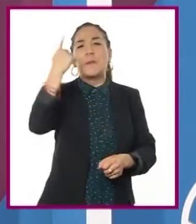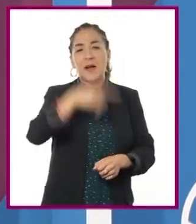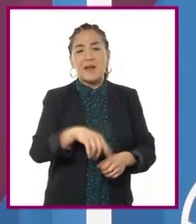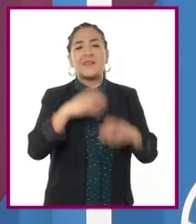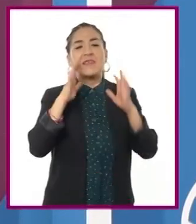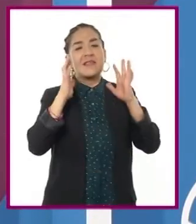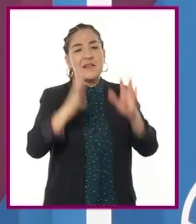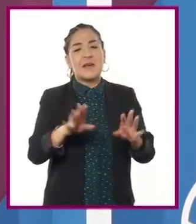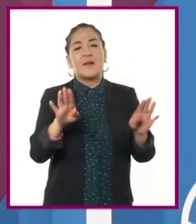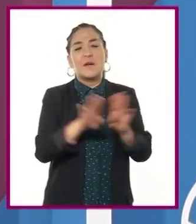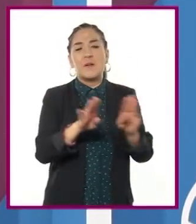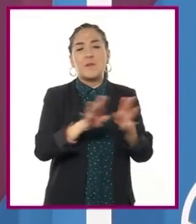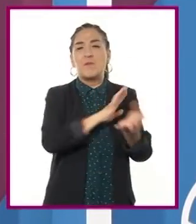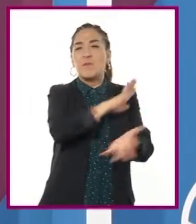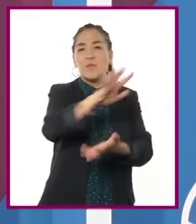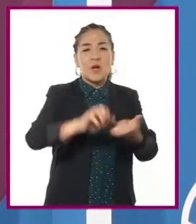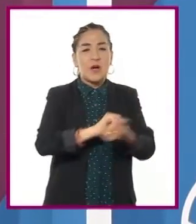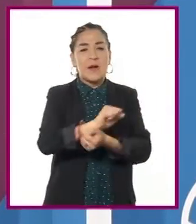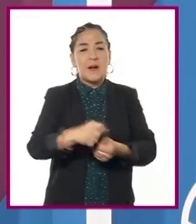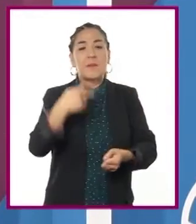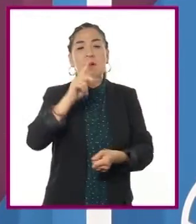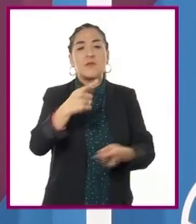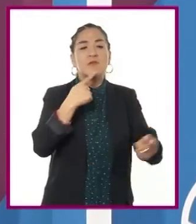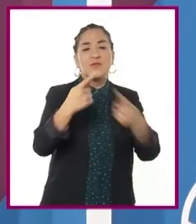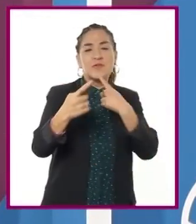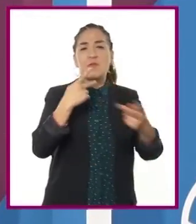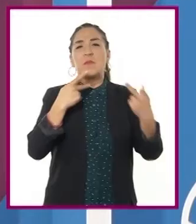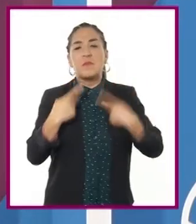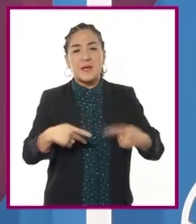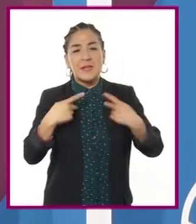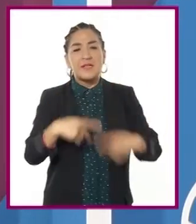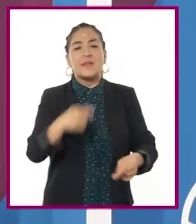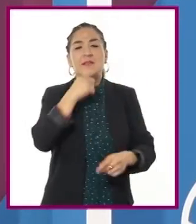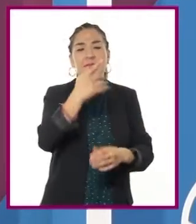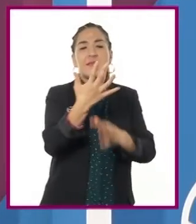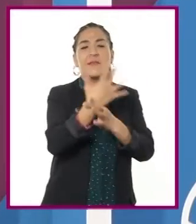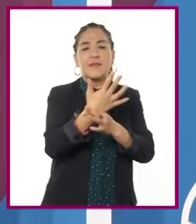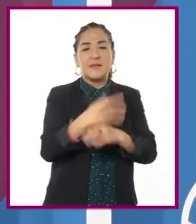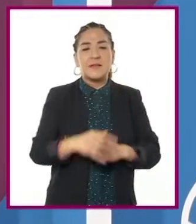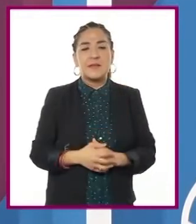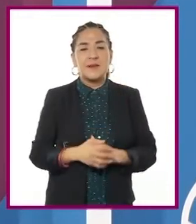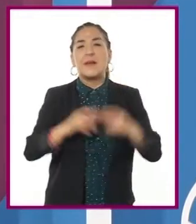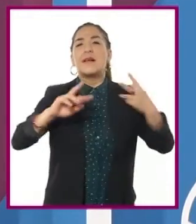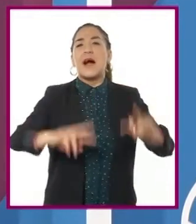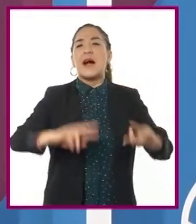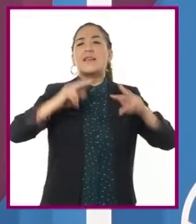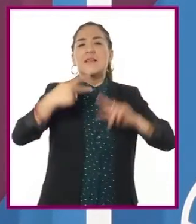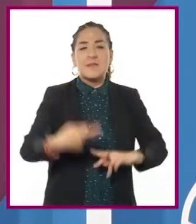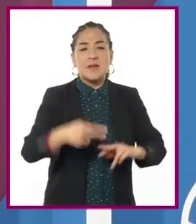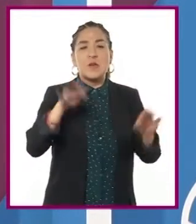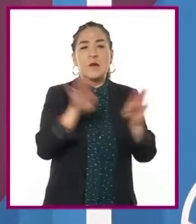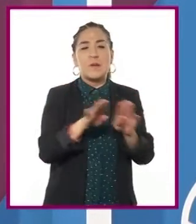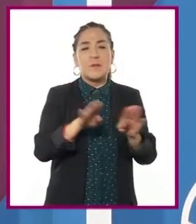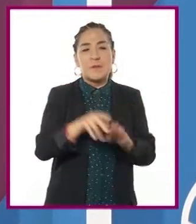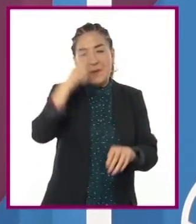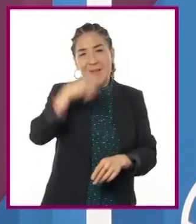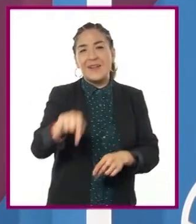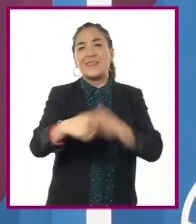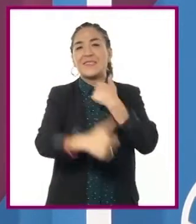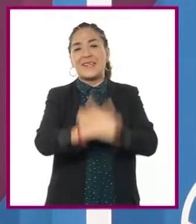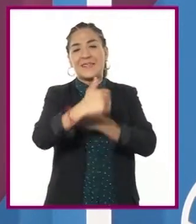la destrucción mutua. Pero sus críticos argumentaban que, al contrario, le daría aliento a la